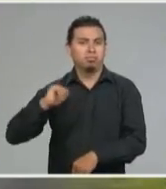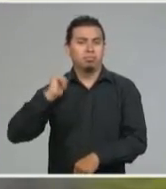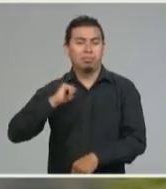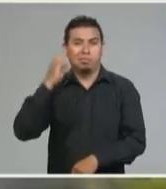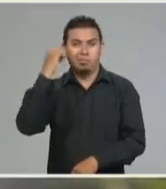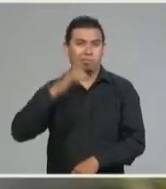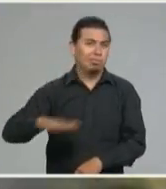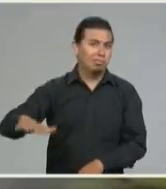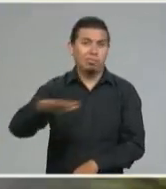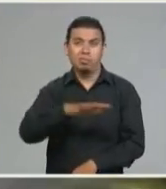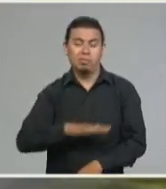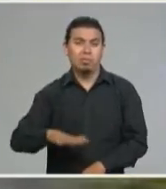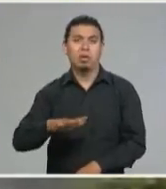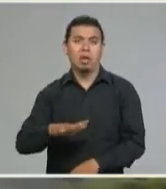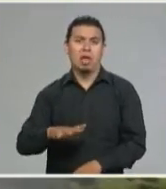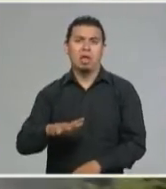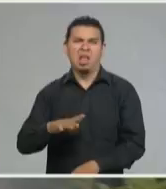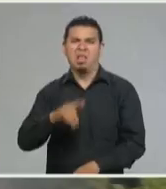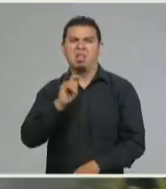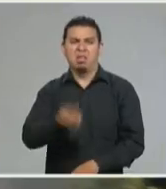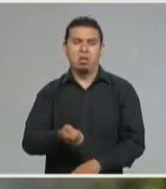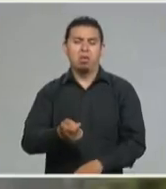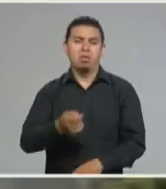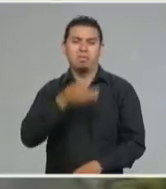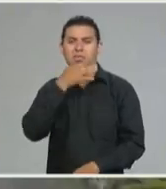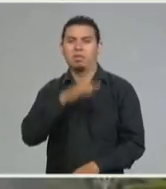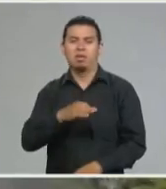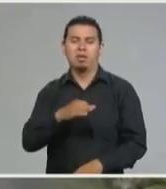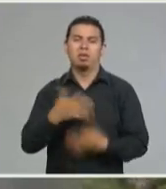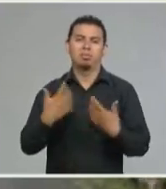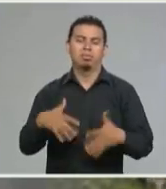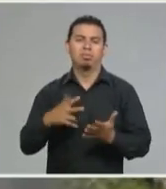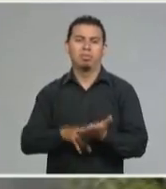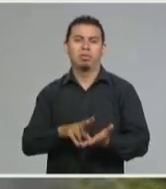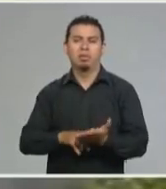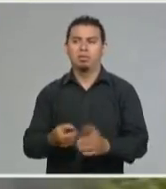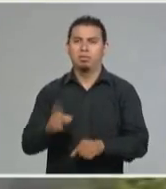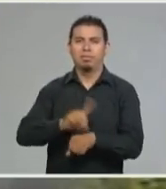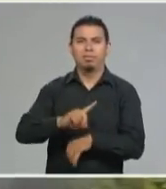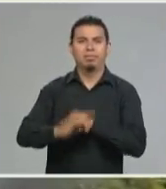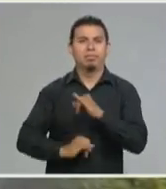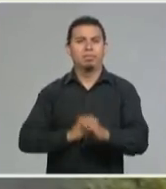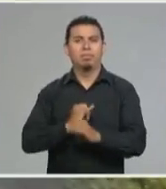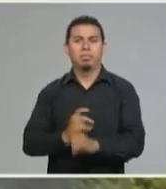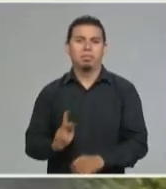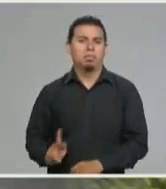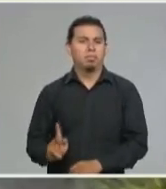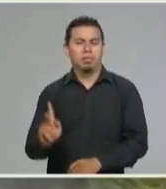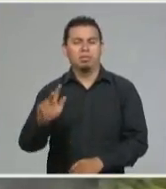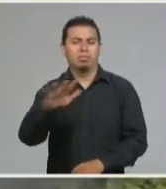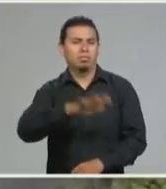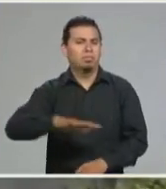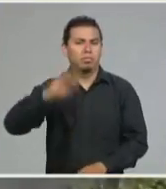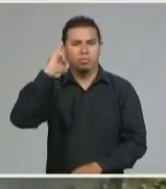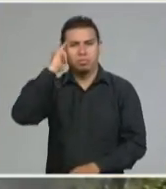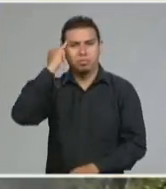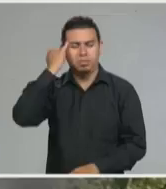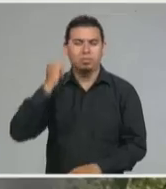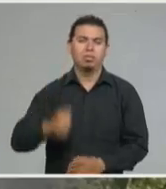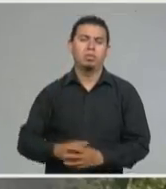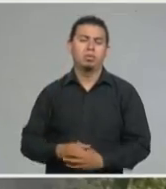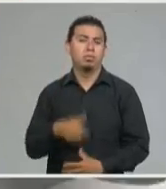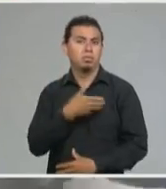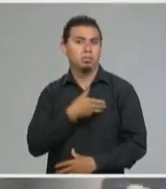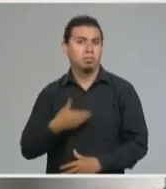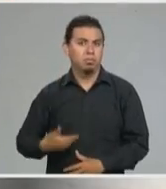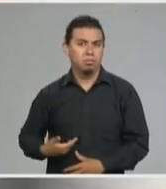la costa de Oaxaca y del estado en general, se llevará a cabo la ceremonia conmemorativa del Día Internacional de los Pueblos y Comunidades Indígenas. El